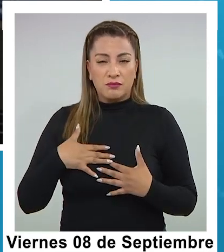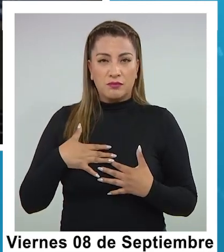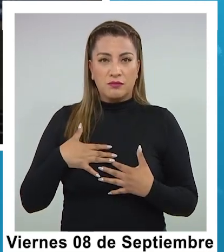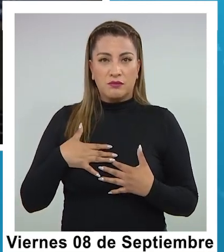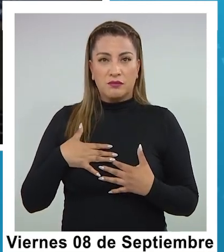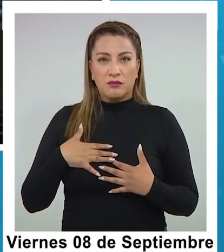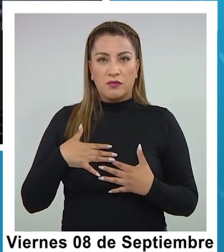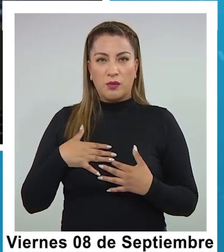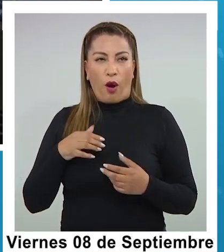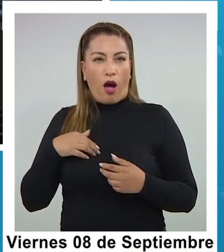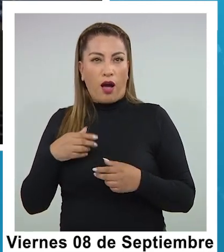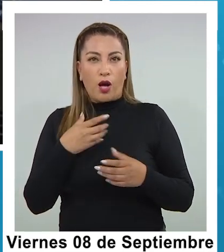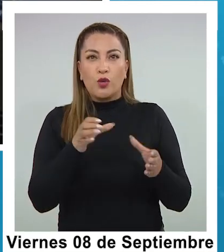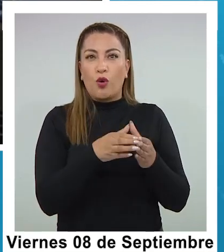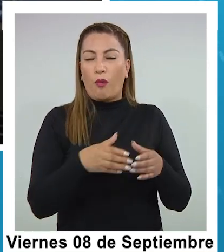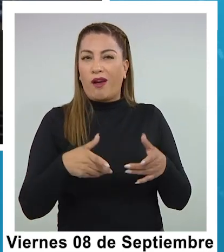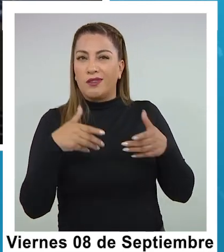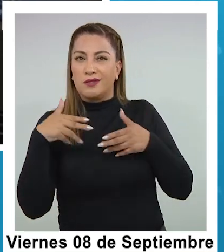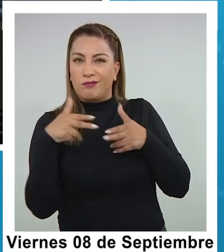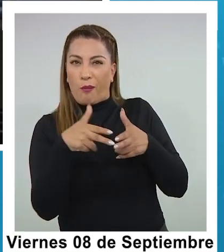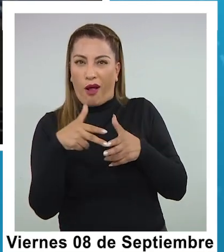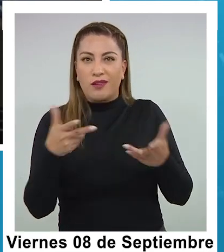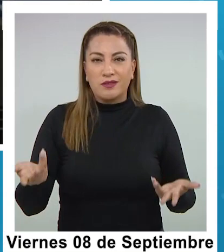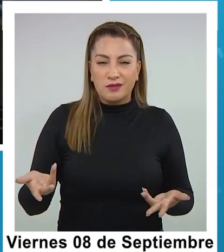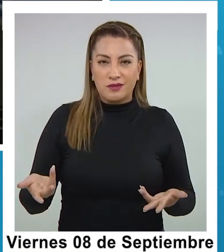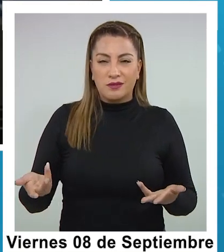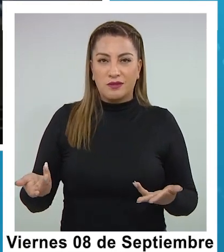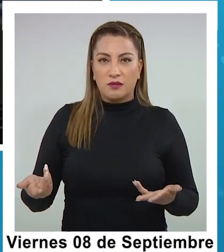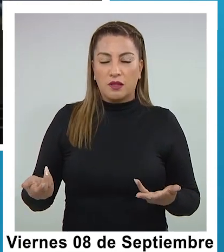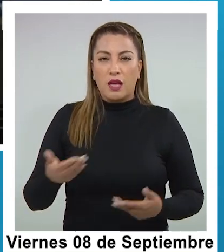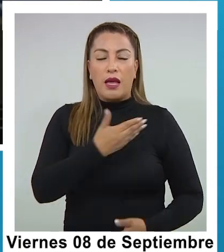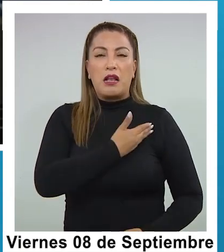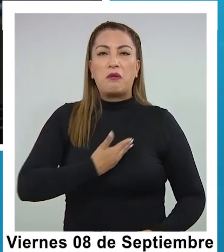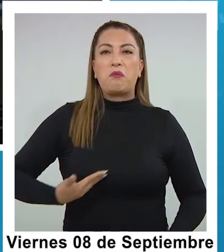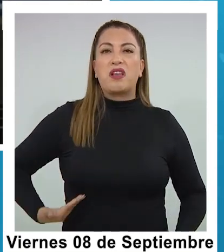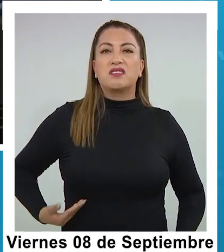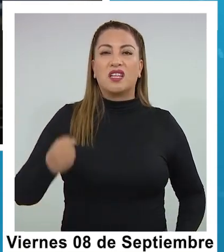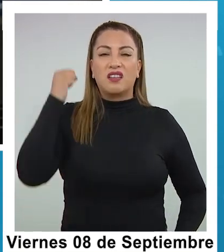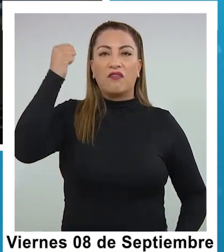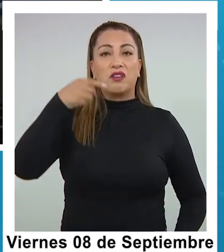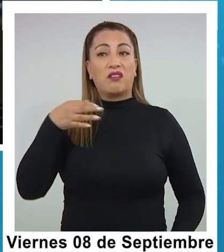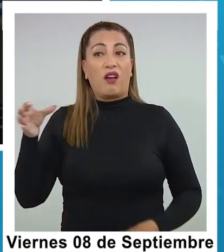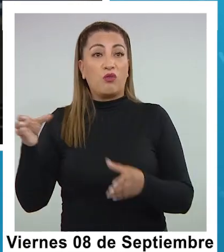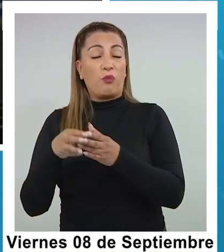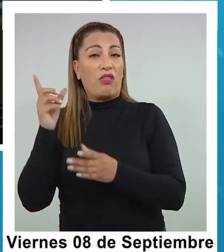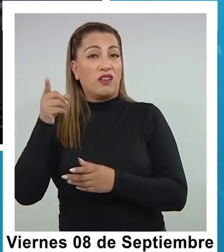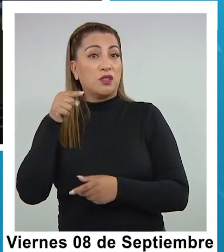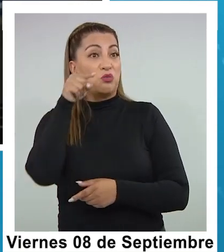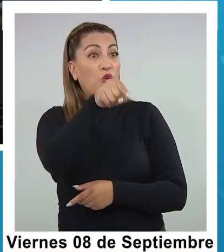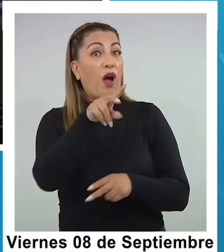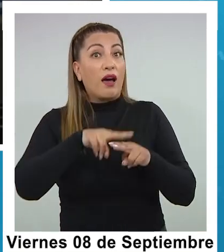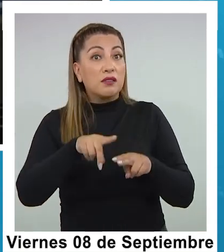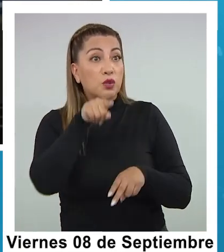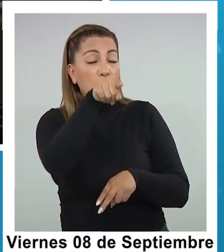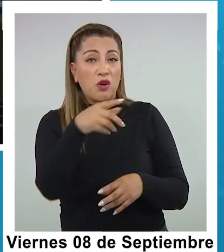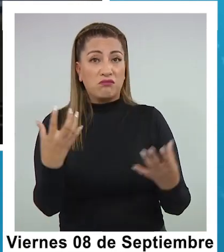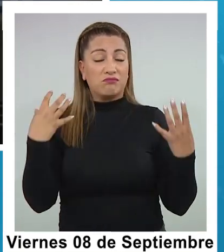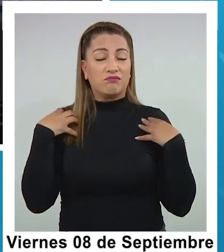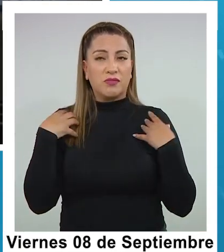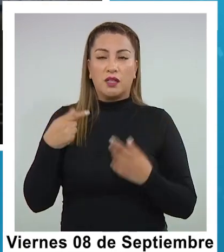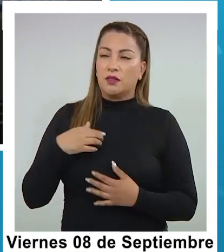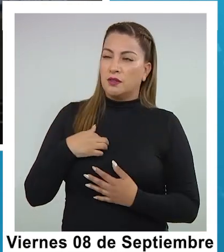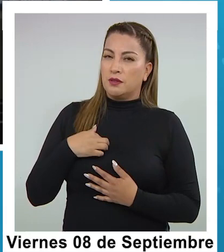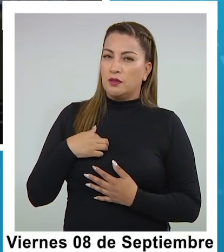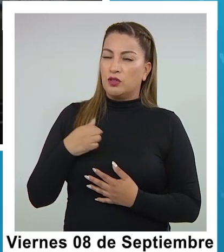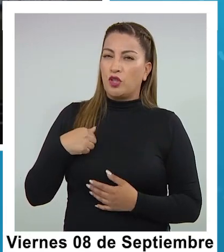tan provocadora, tan interpeladora, tratar al presidente de decir, si usted no hace esto, usted va a ser responsable de esto. Ahí